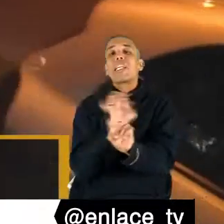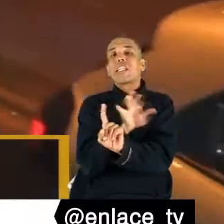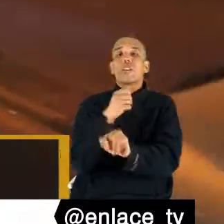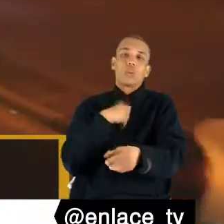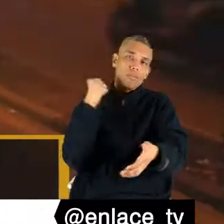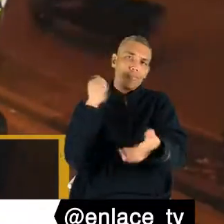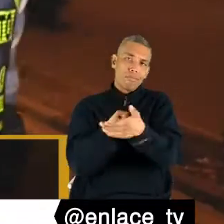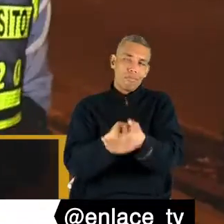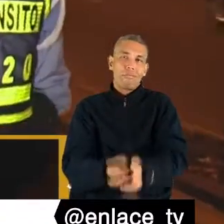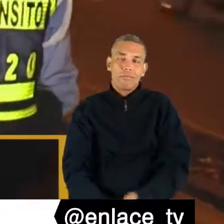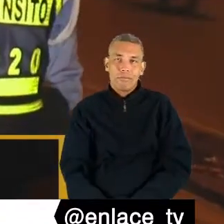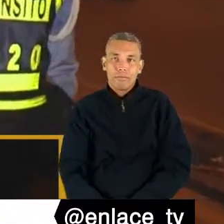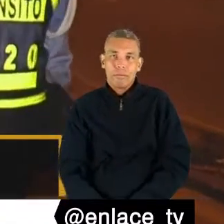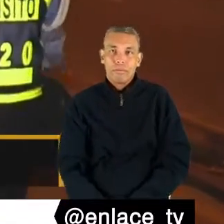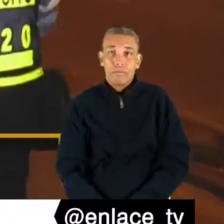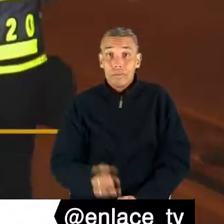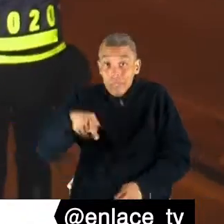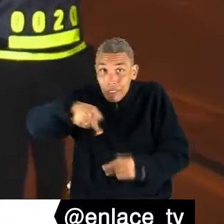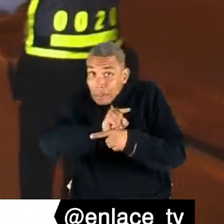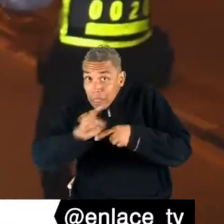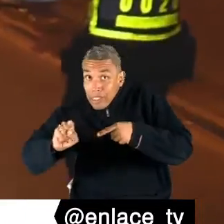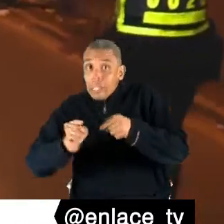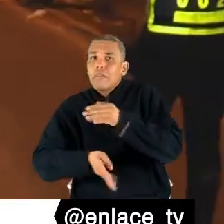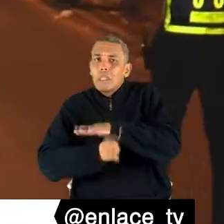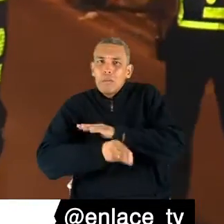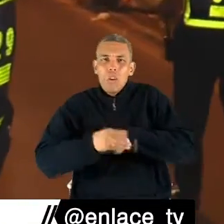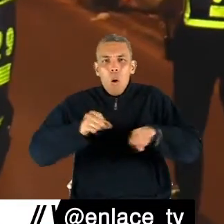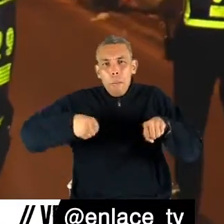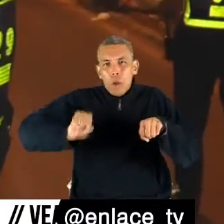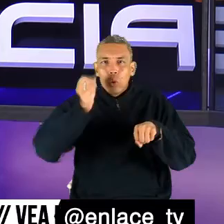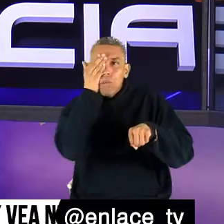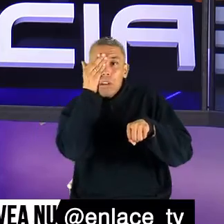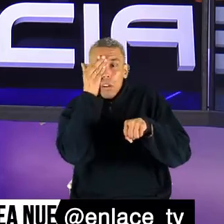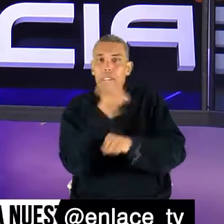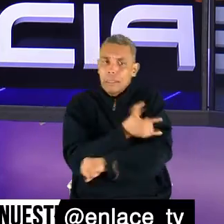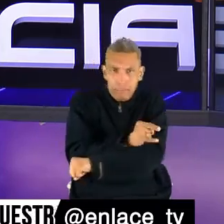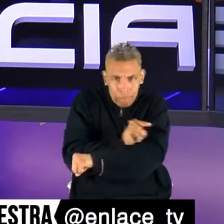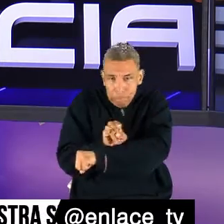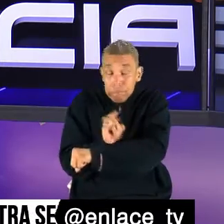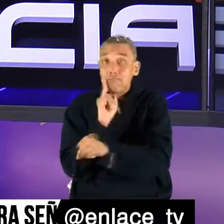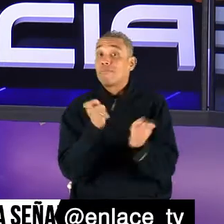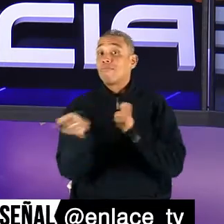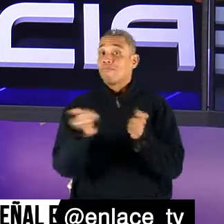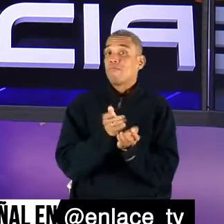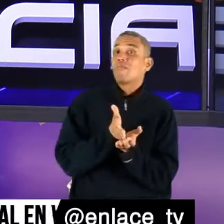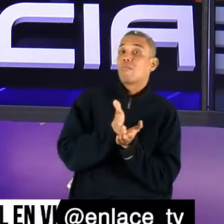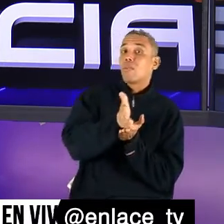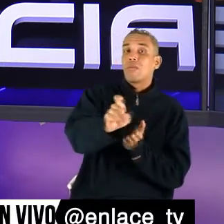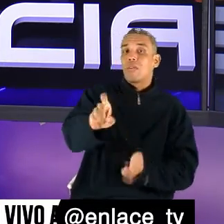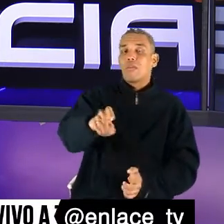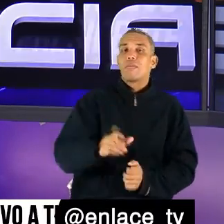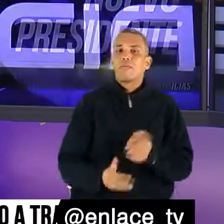semana nuevos operativos para el control del transporte informal en la ciudad. El empresario Mauro Carvajal fue designado